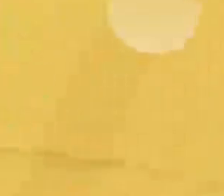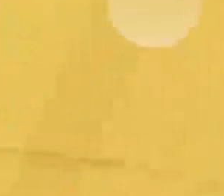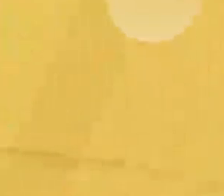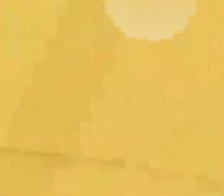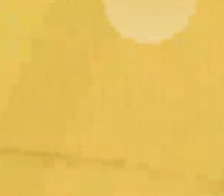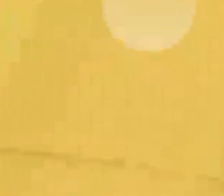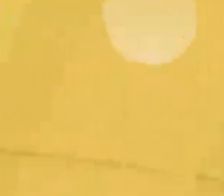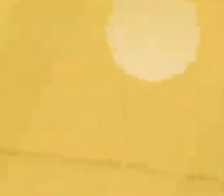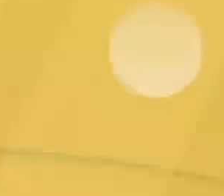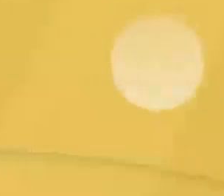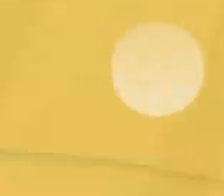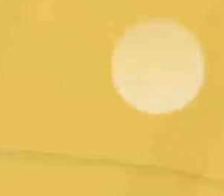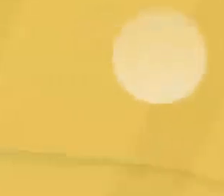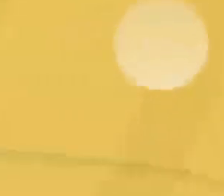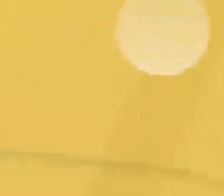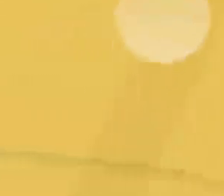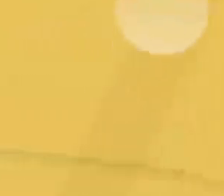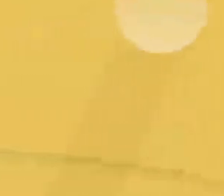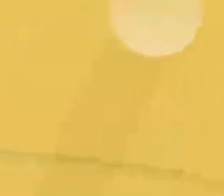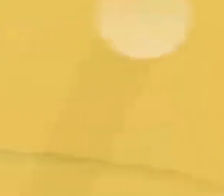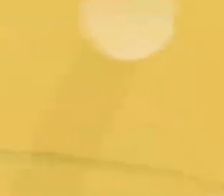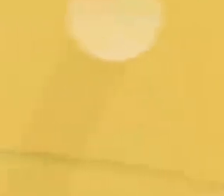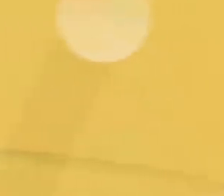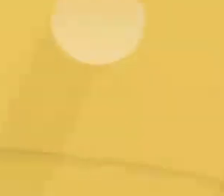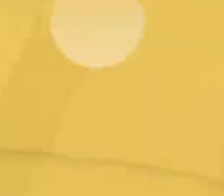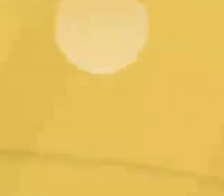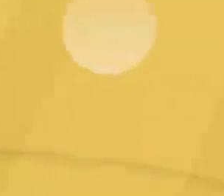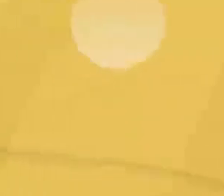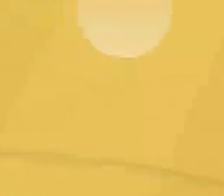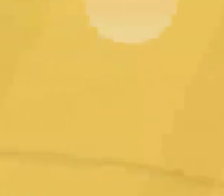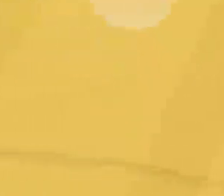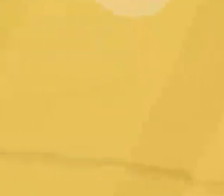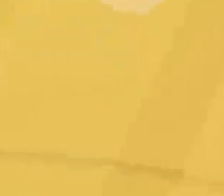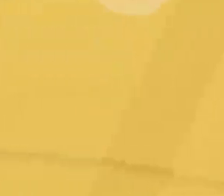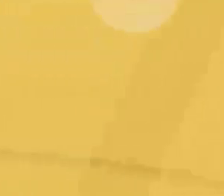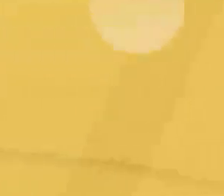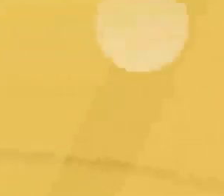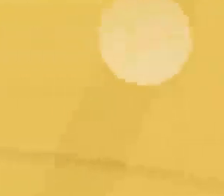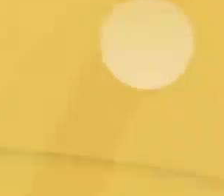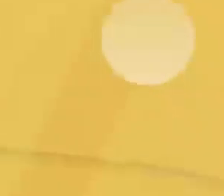¿Creen que la lucha que iniciaron los criollos era justa? ¿Por qué?